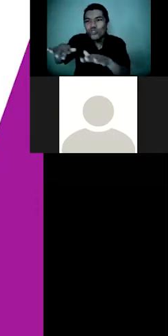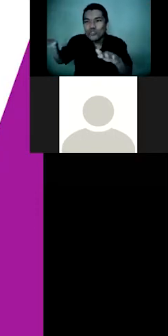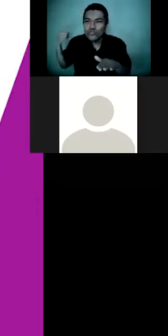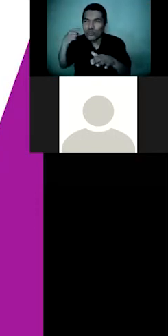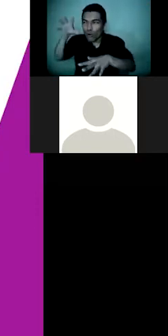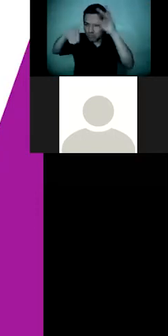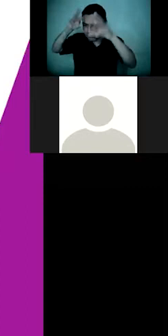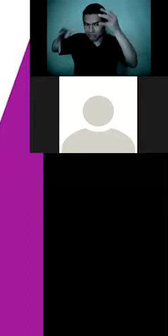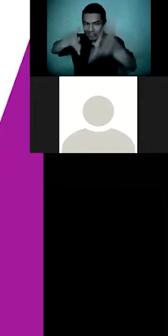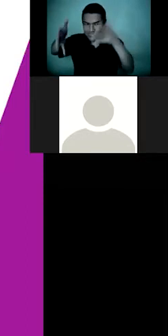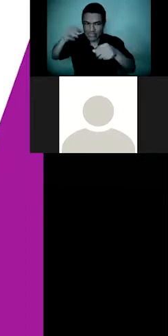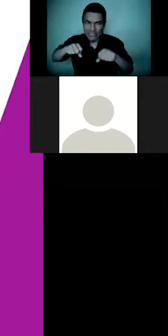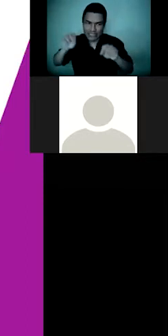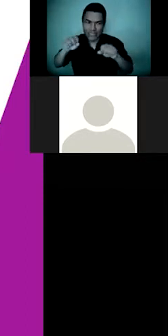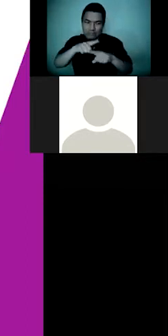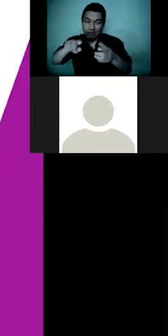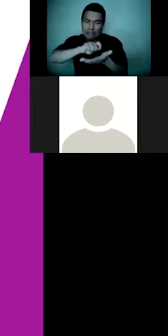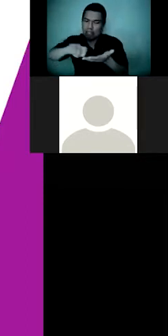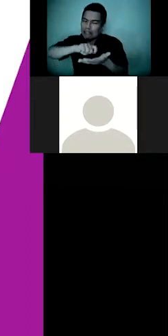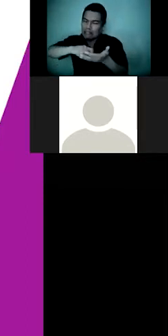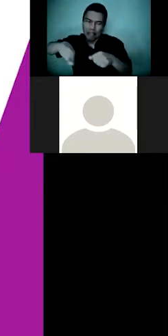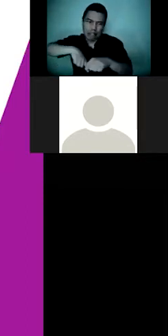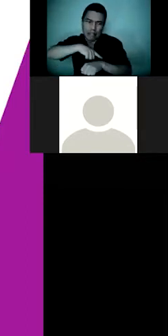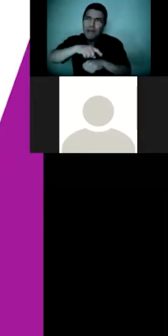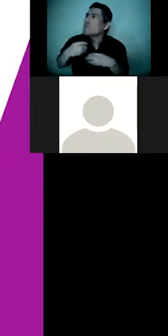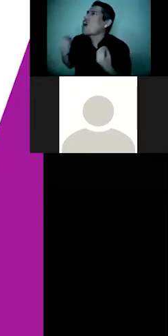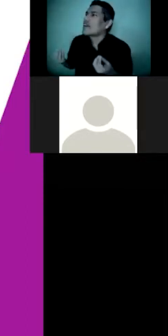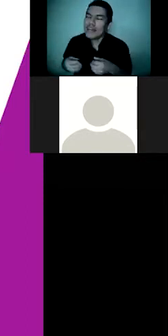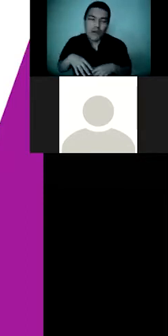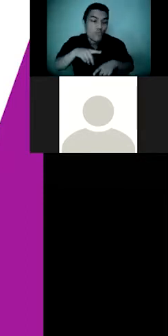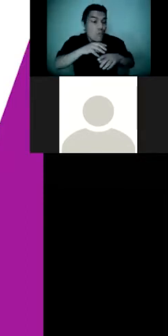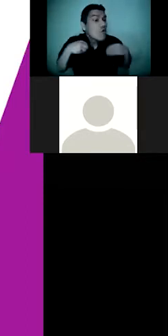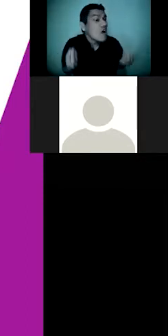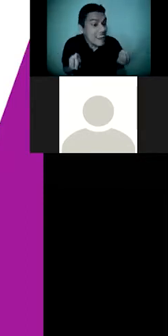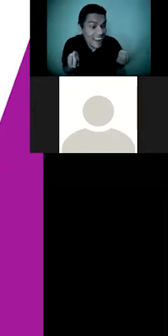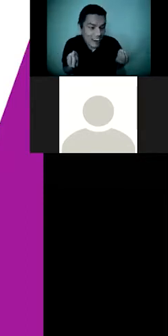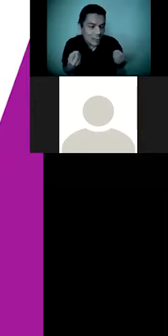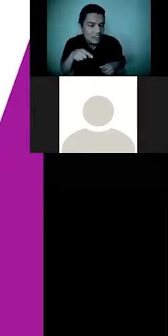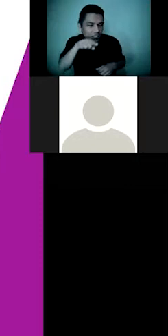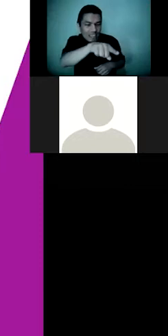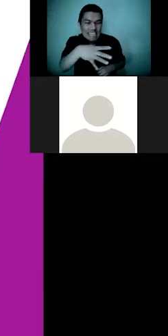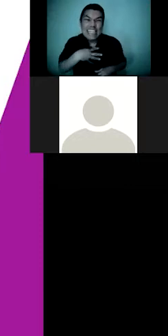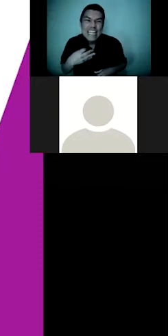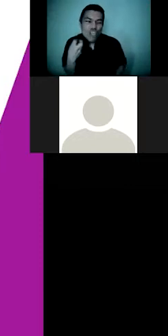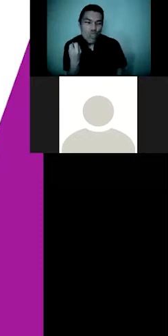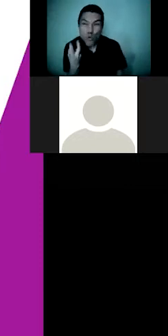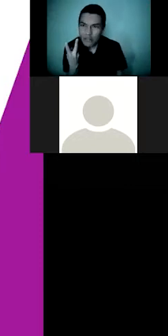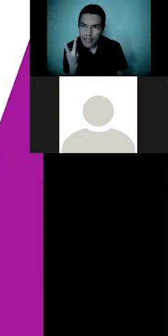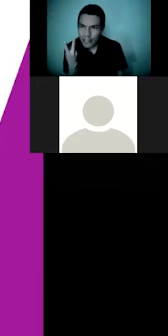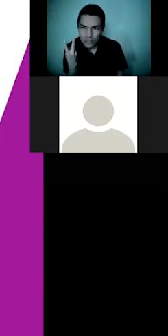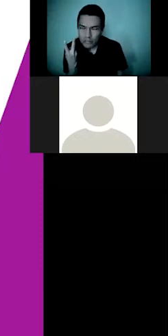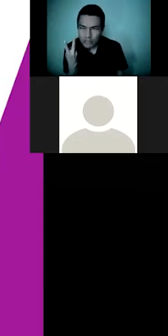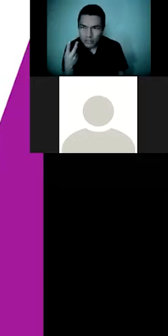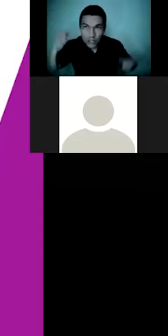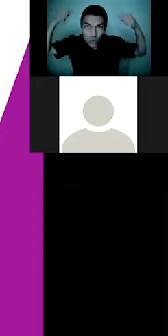cuando se junta con otros niños sordos, ahí va a aprender más rápido con ellos. Y ya después veremos qué pasa lo de la lectoescritura. Dijo, ¿pero